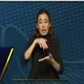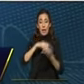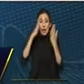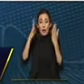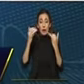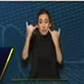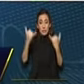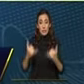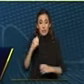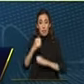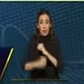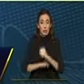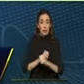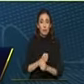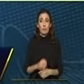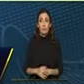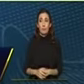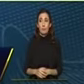en este último año.